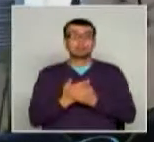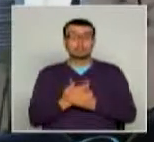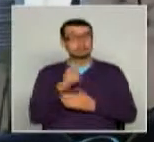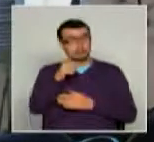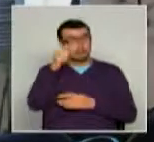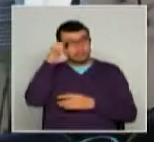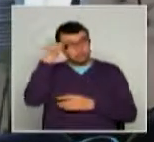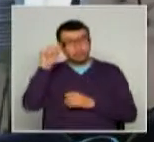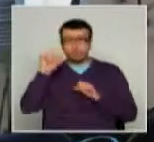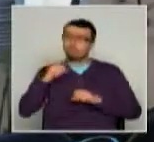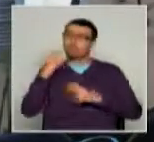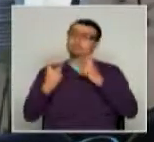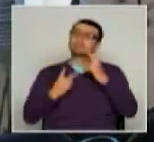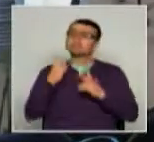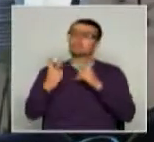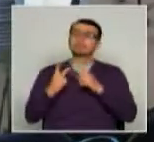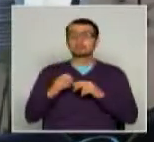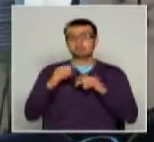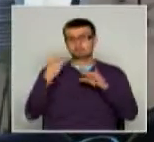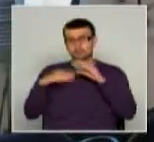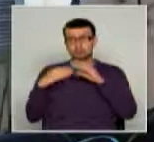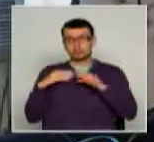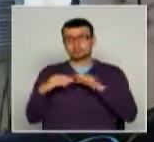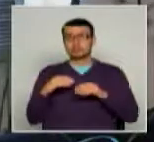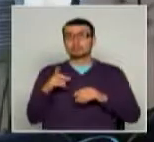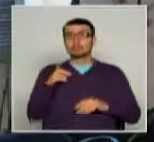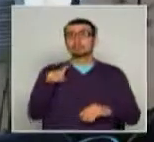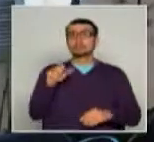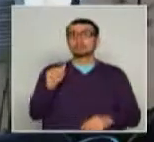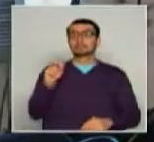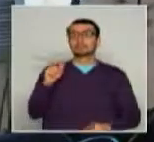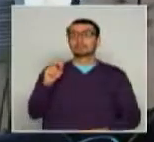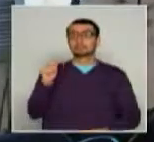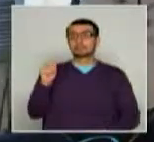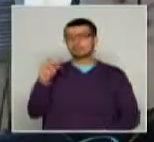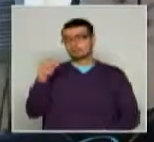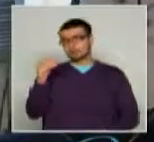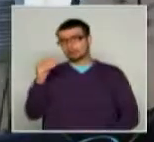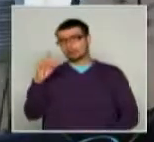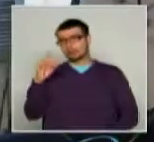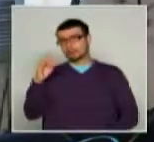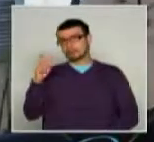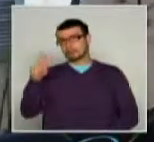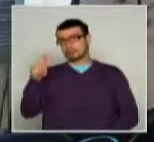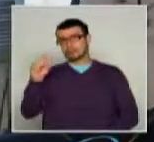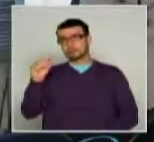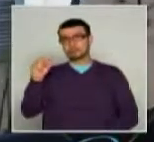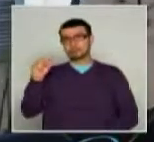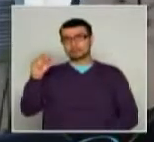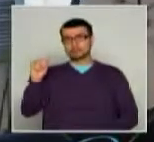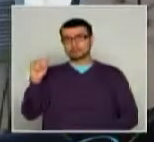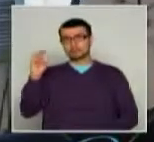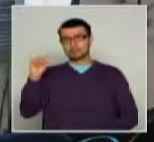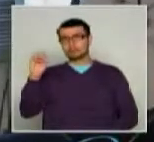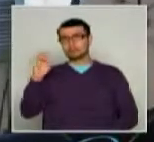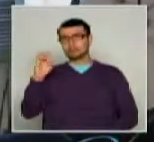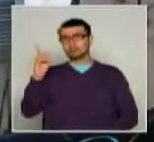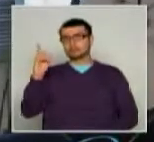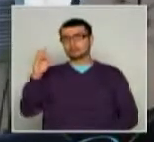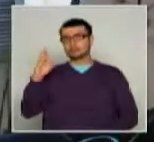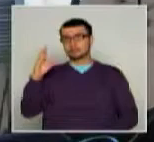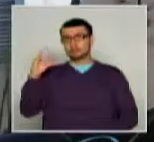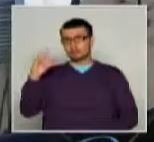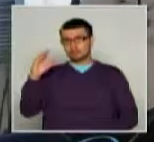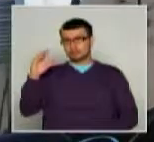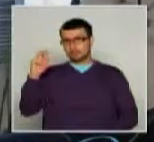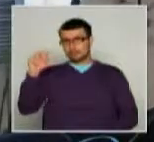igual visitarnos a través de YouTube en el canal Sana que Sana Medicina del Alma, y allí vamos a encontrar muchas cosas que tienen que ver con posturas que podemos hacer